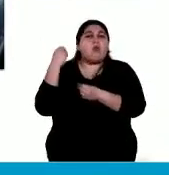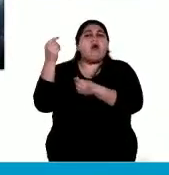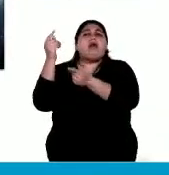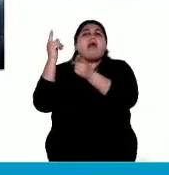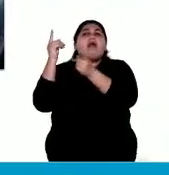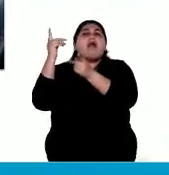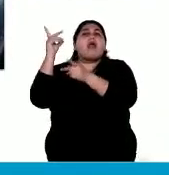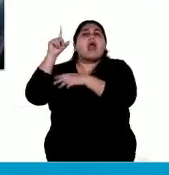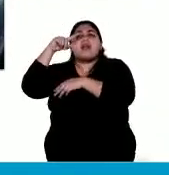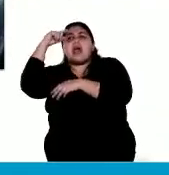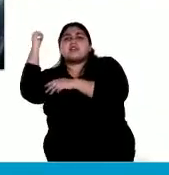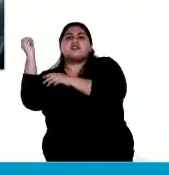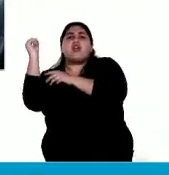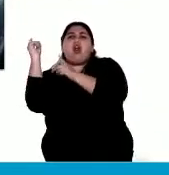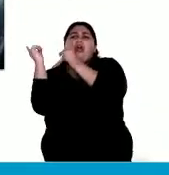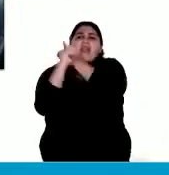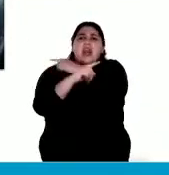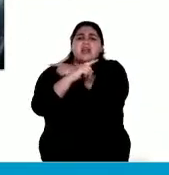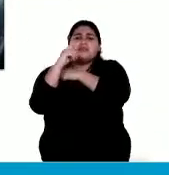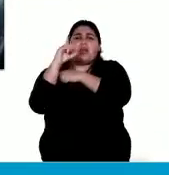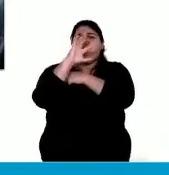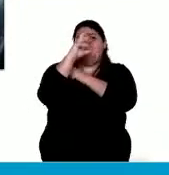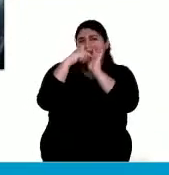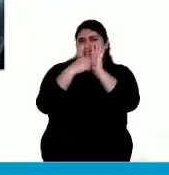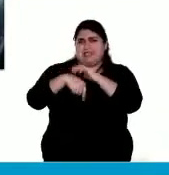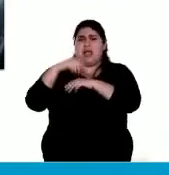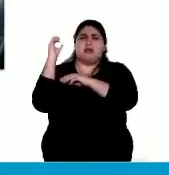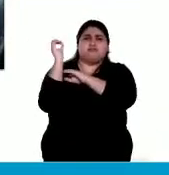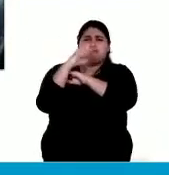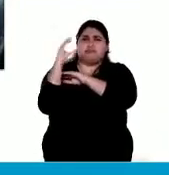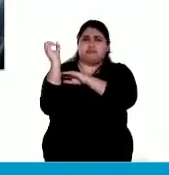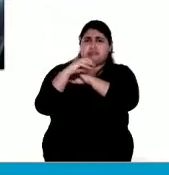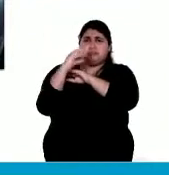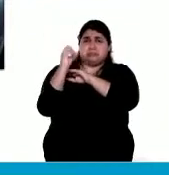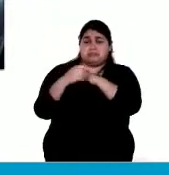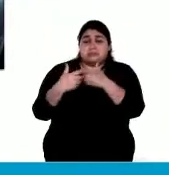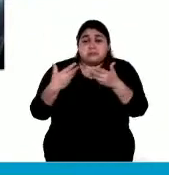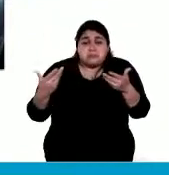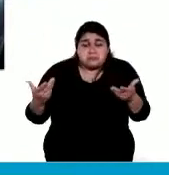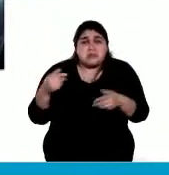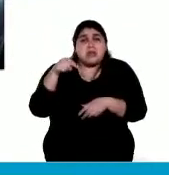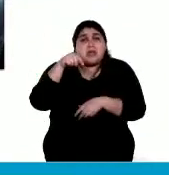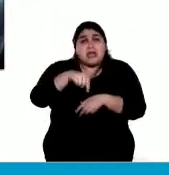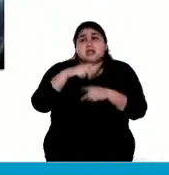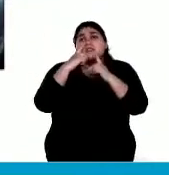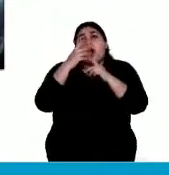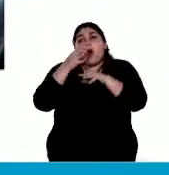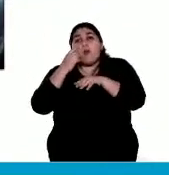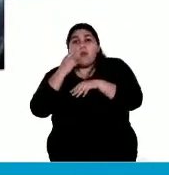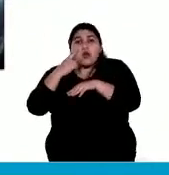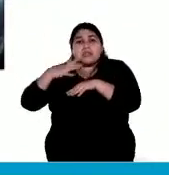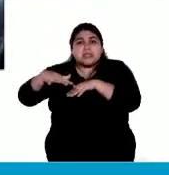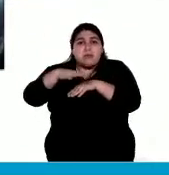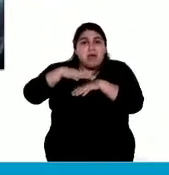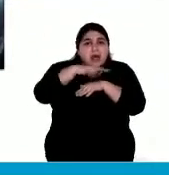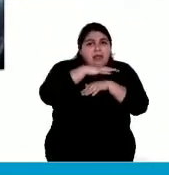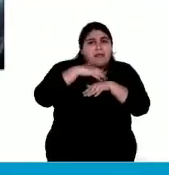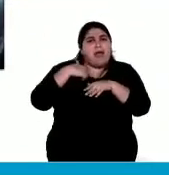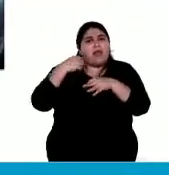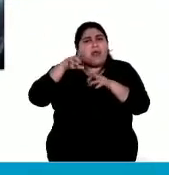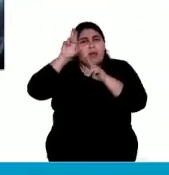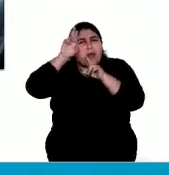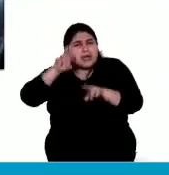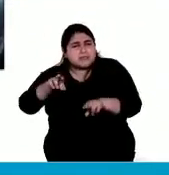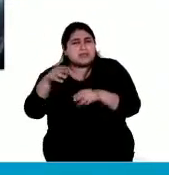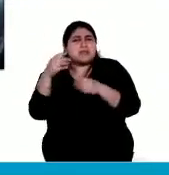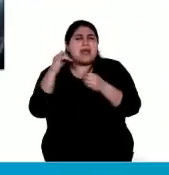hizo Nación de libre disponibilidad, que hubiesen implicado que a los municipios, si se respetaba el índice,